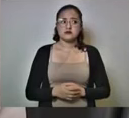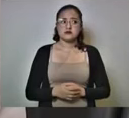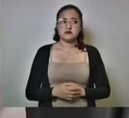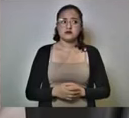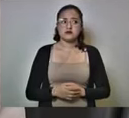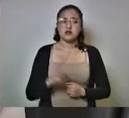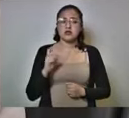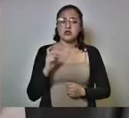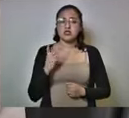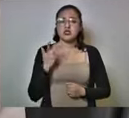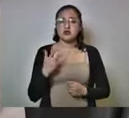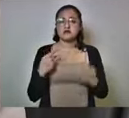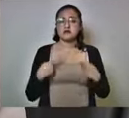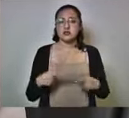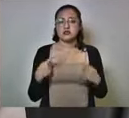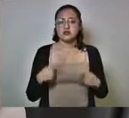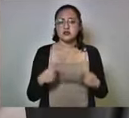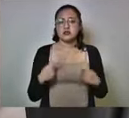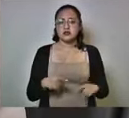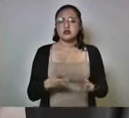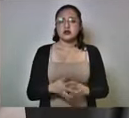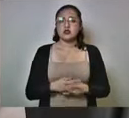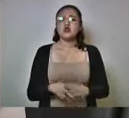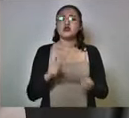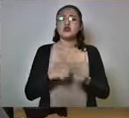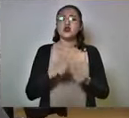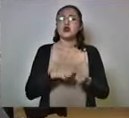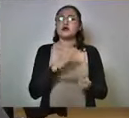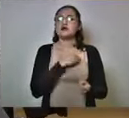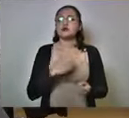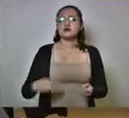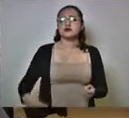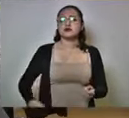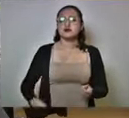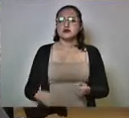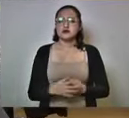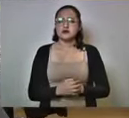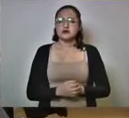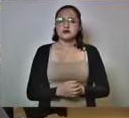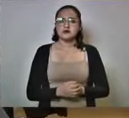38, señor. 38. ¿En qué municipios?